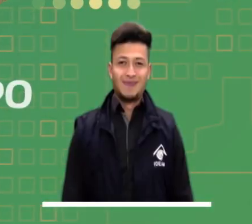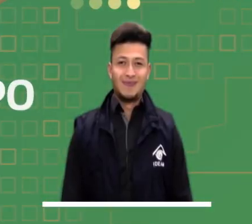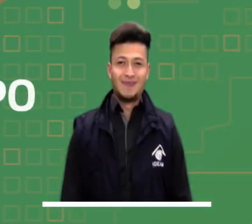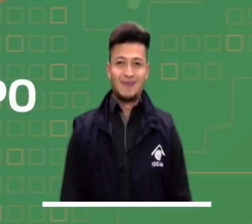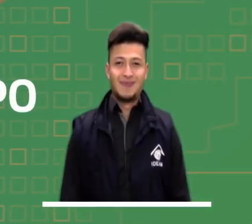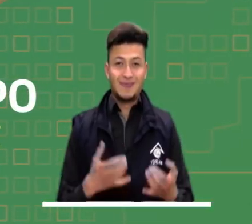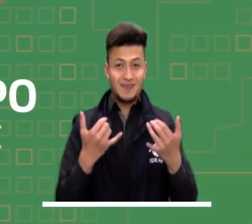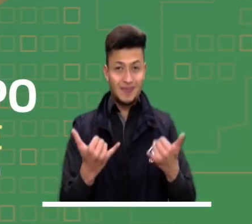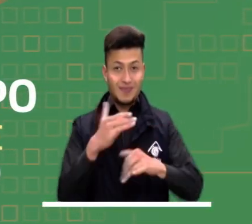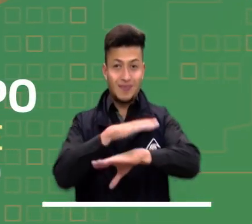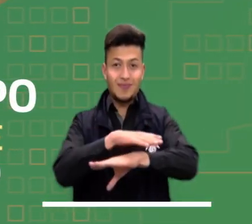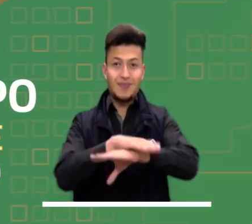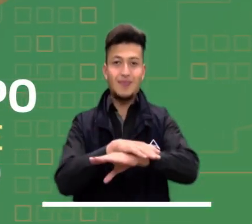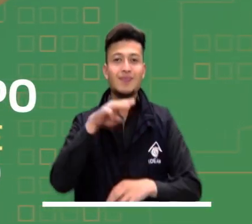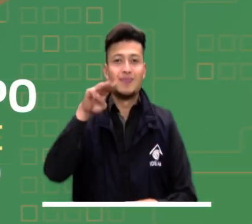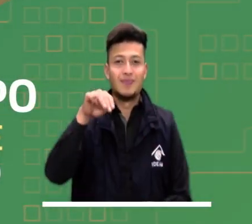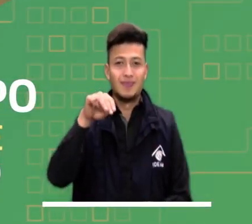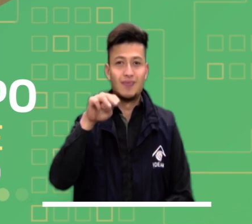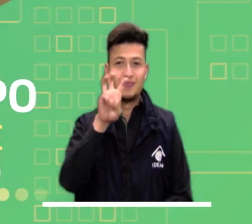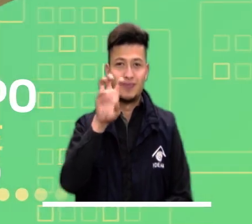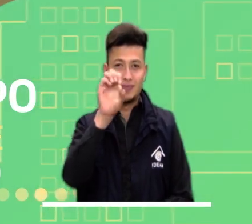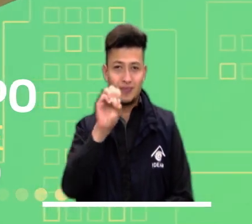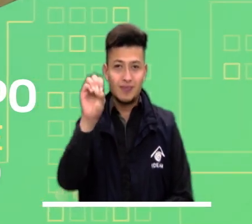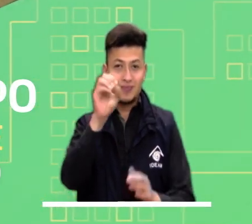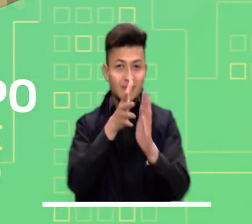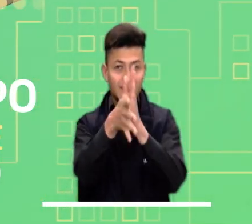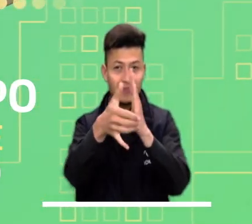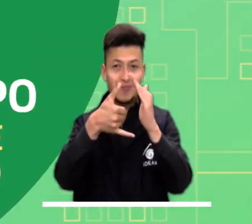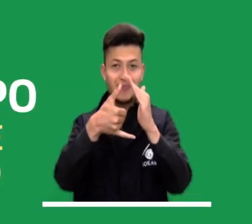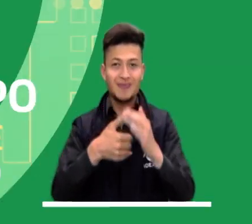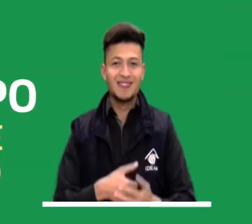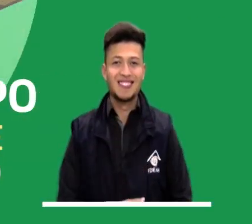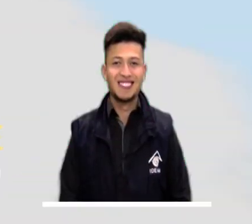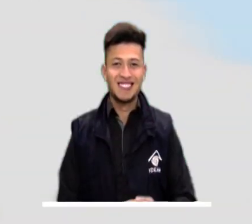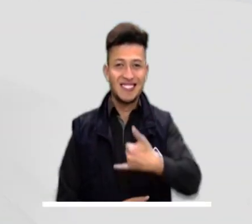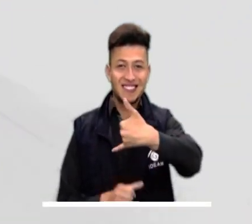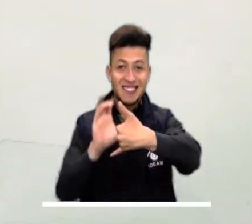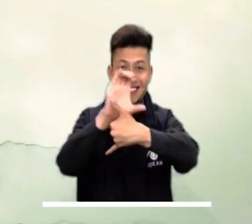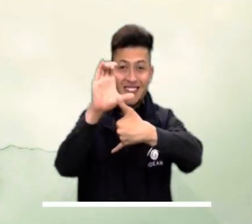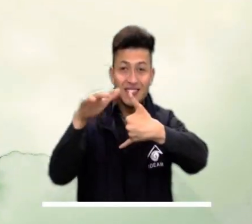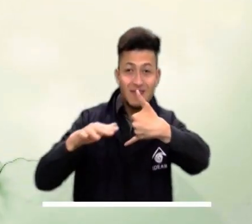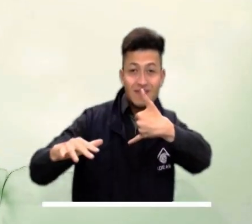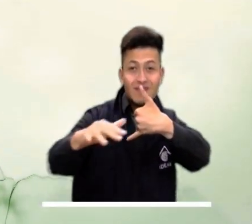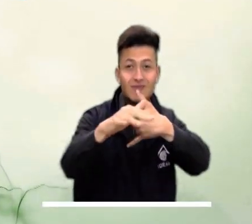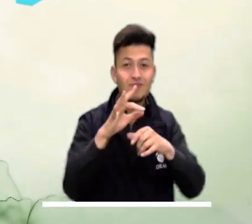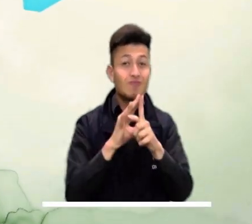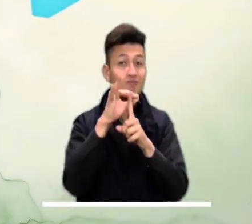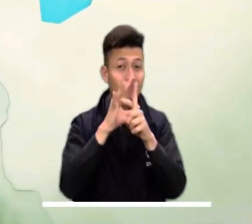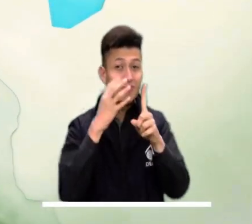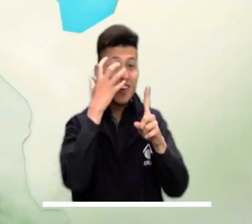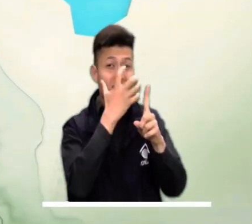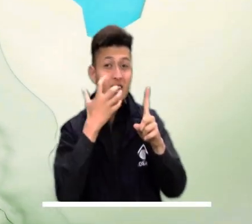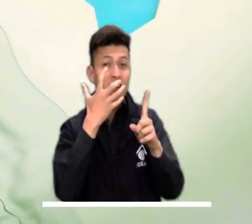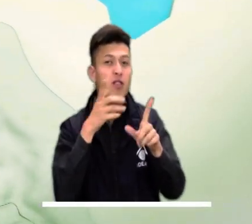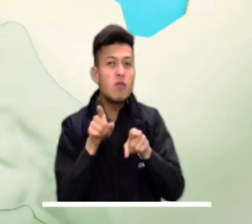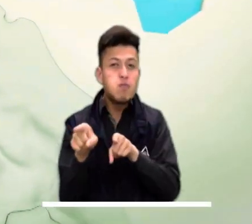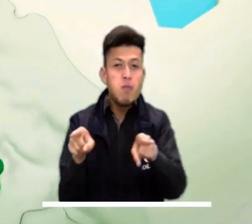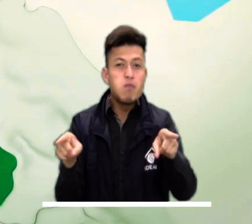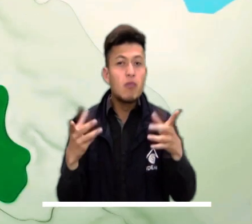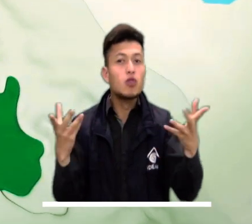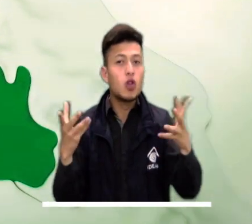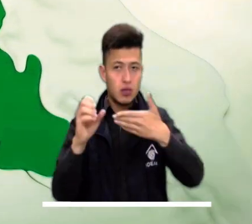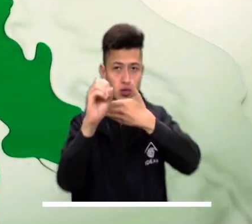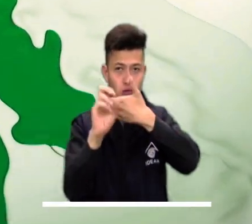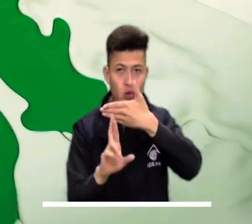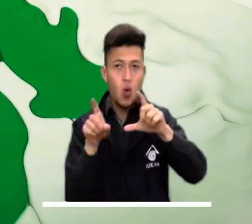Pronóstico del tiempo para la tarde de hoy, martes 8 de octubre. La región Caribe puede presentar altas temperaturas en diferentes sectores, salvo